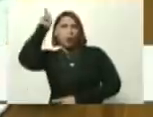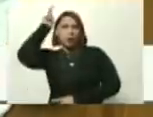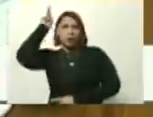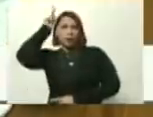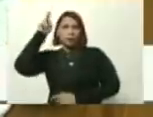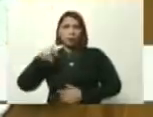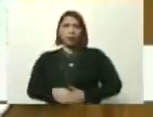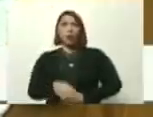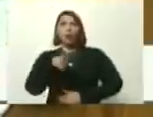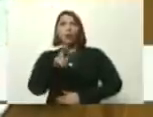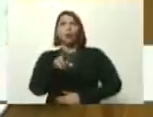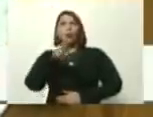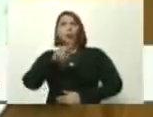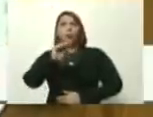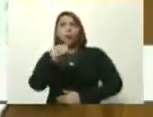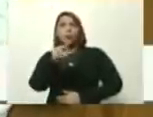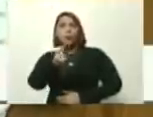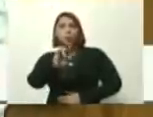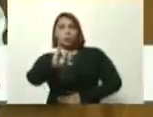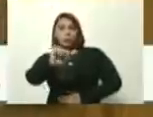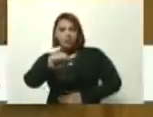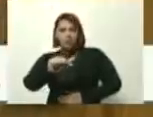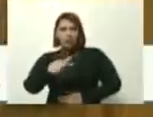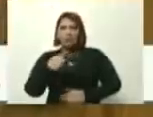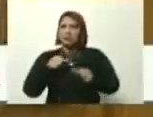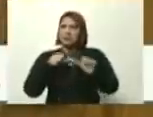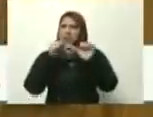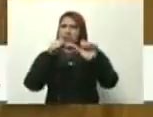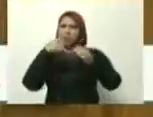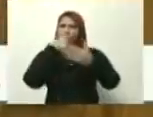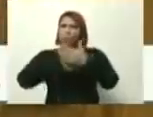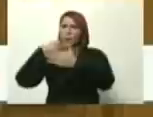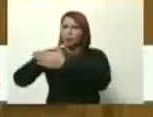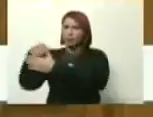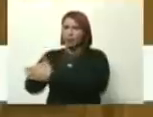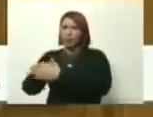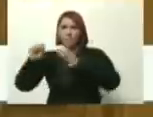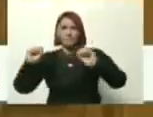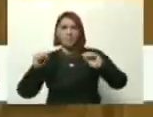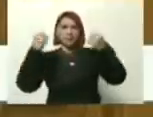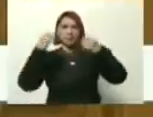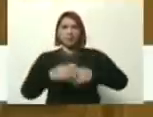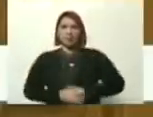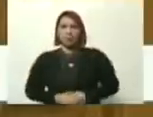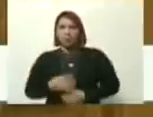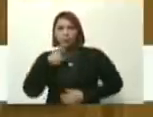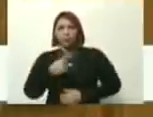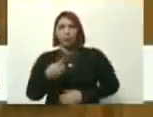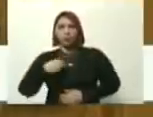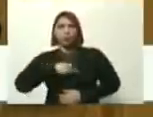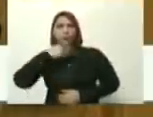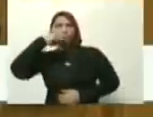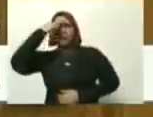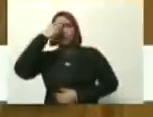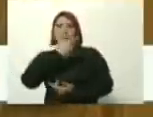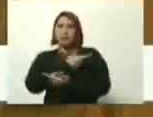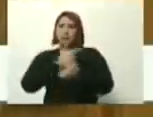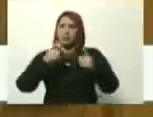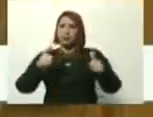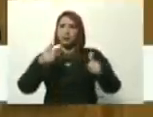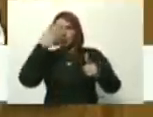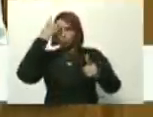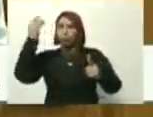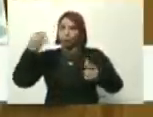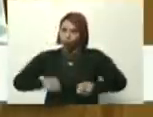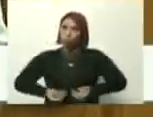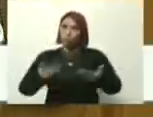de Urquía, seguimos combatiendo y seguimos venciendo. Dijo nuestro padre libertador, Dios concede